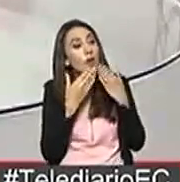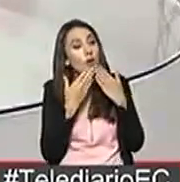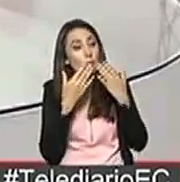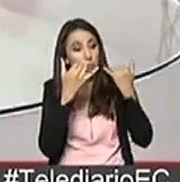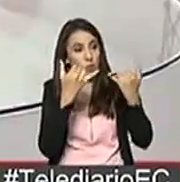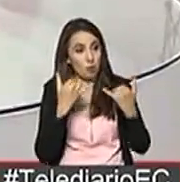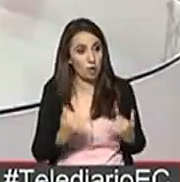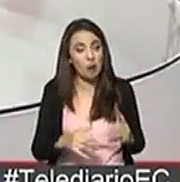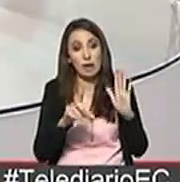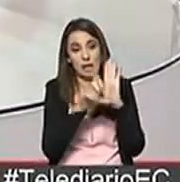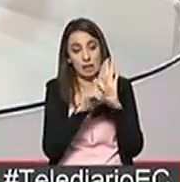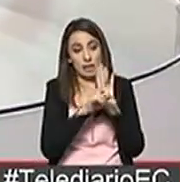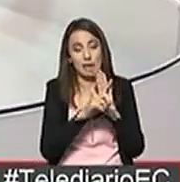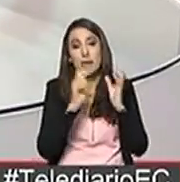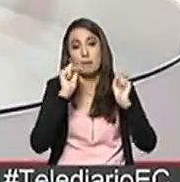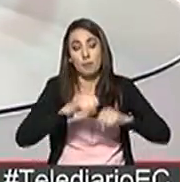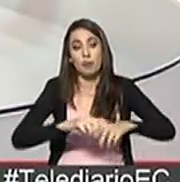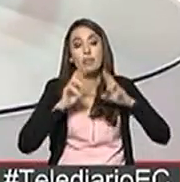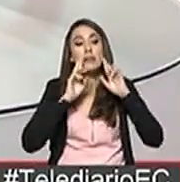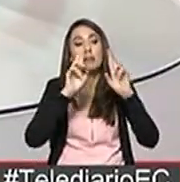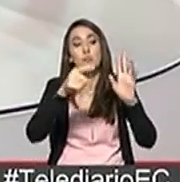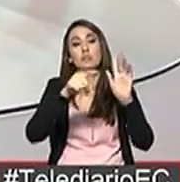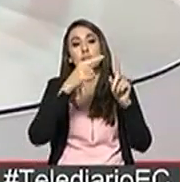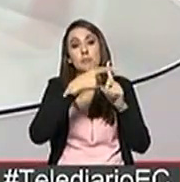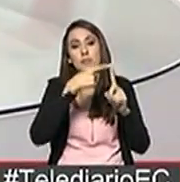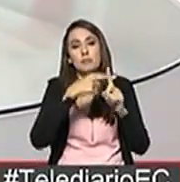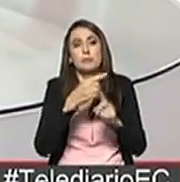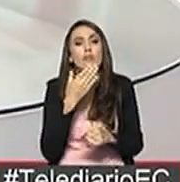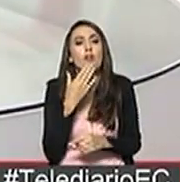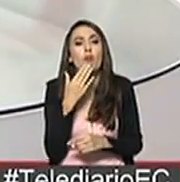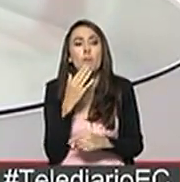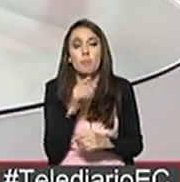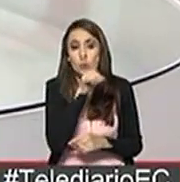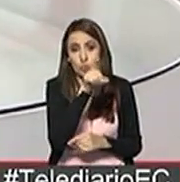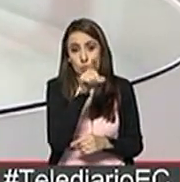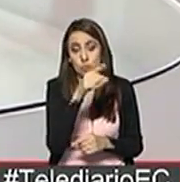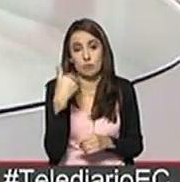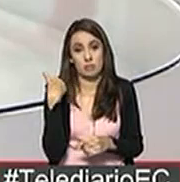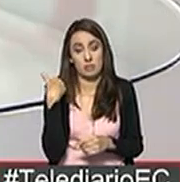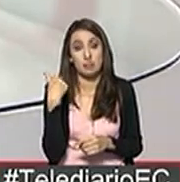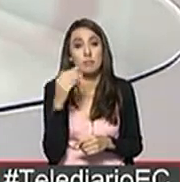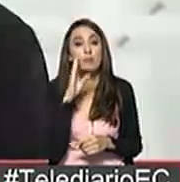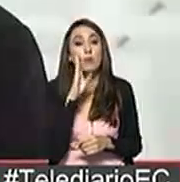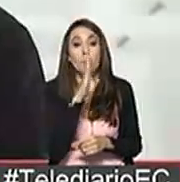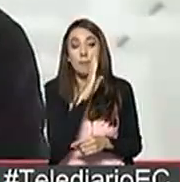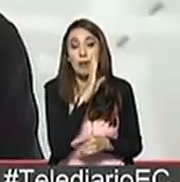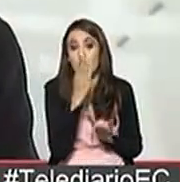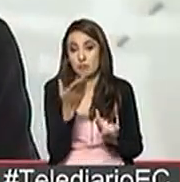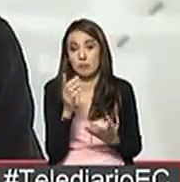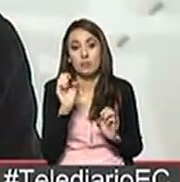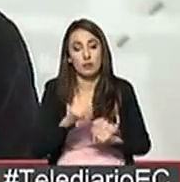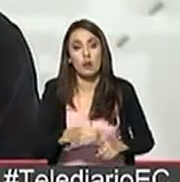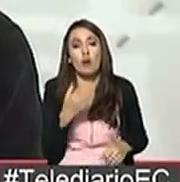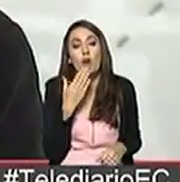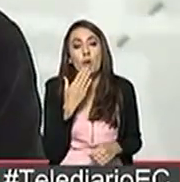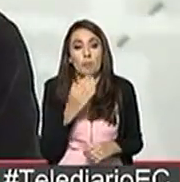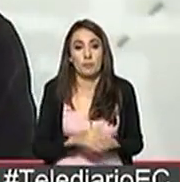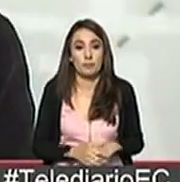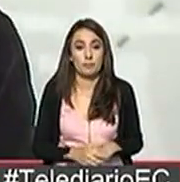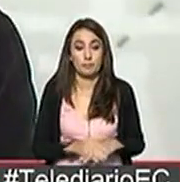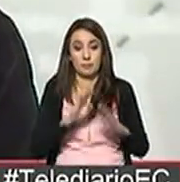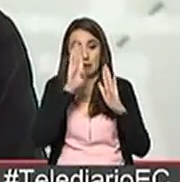ley beneficiarán a su sector? Bueno, hay algunos temas ahí, ¿no? Principalmente está lo de la reducción del